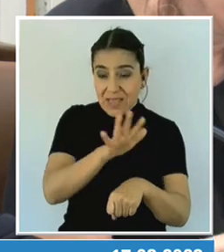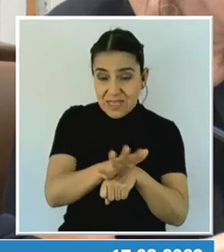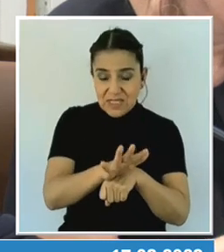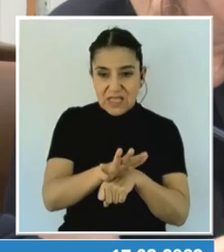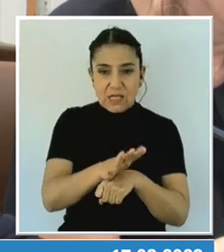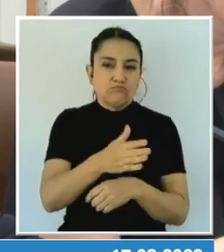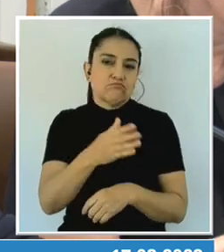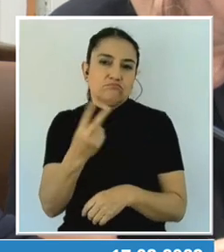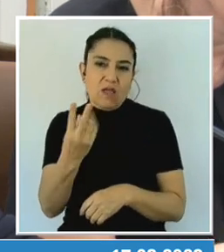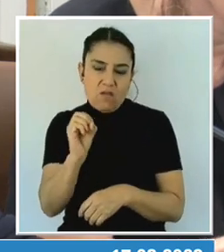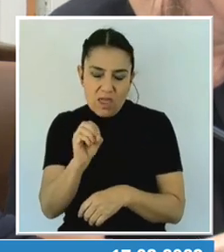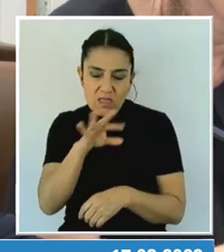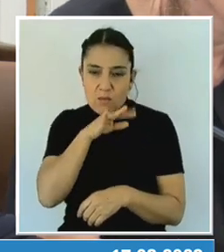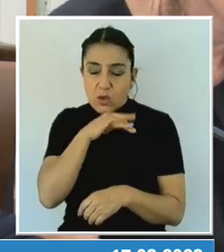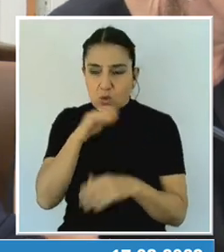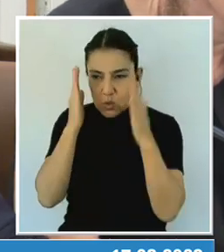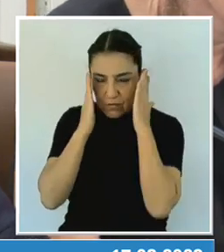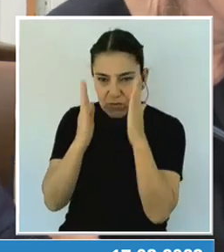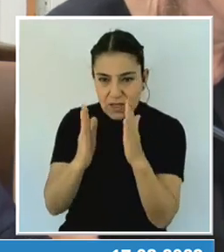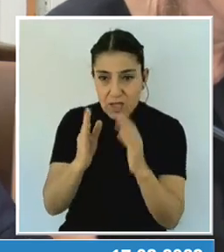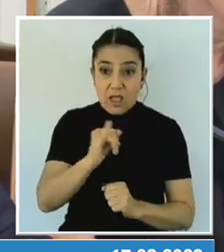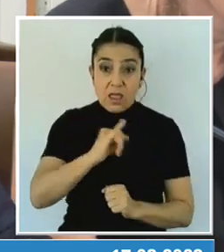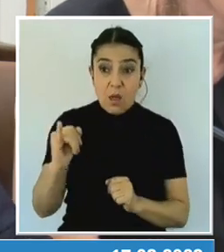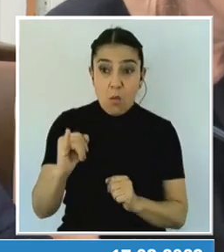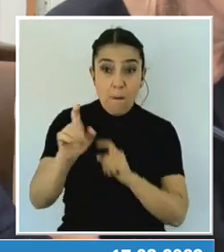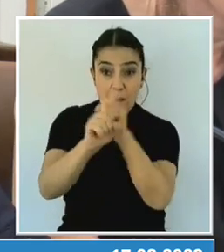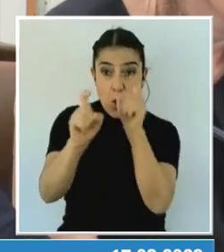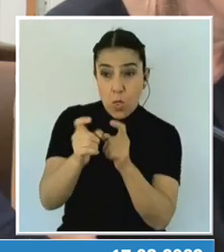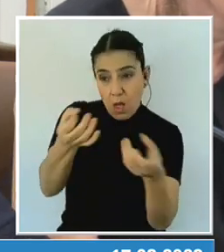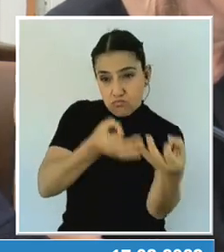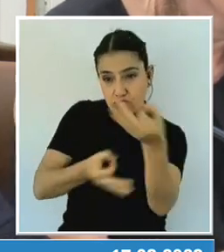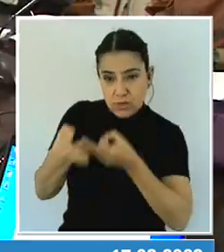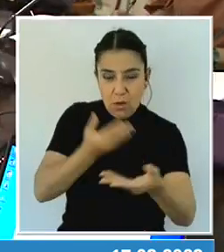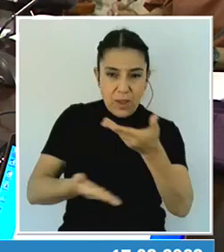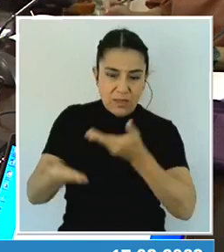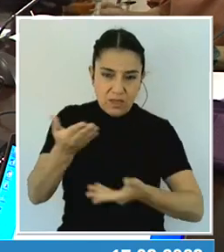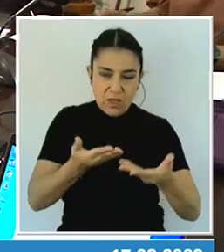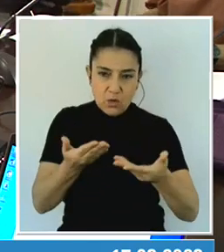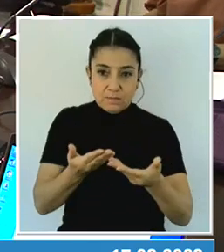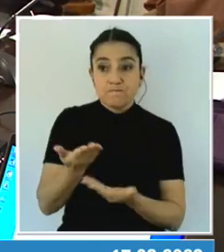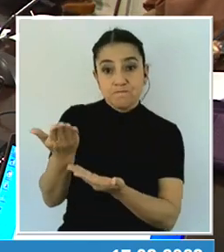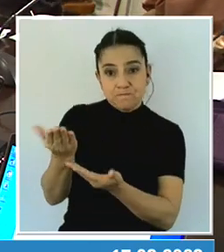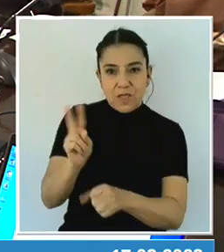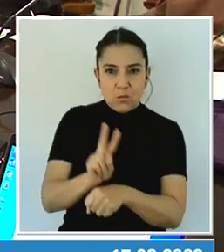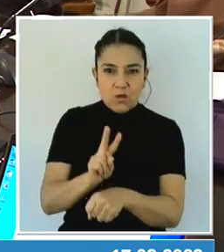y a continuación abrir una ronda de preguntas y comentarios. Tiene usted la palabra, profesora Zúñiga.